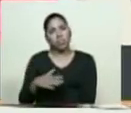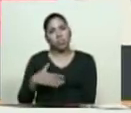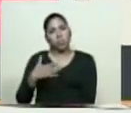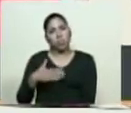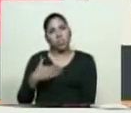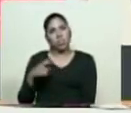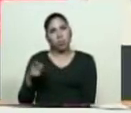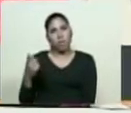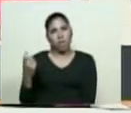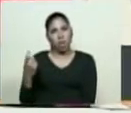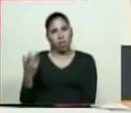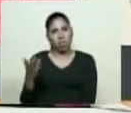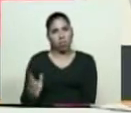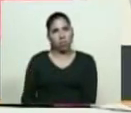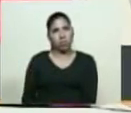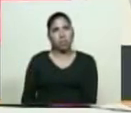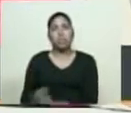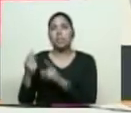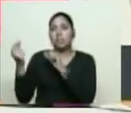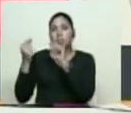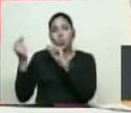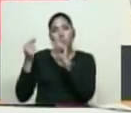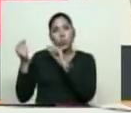hace falta la discusión